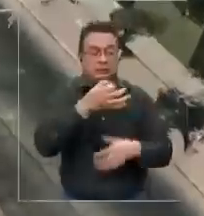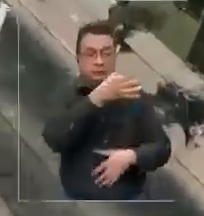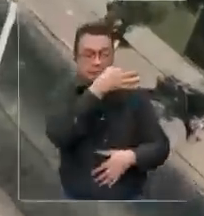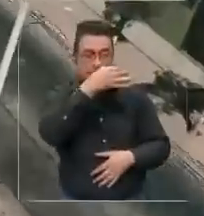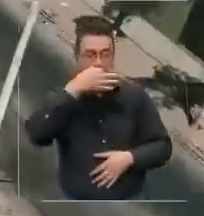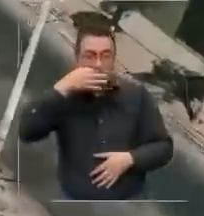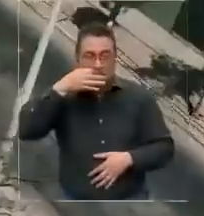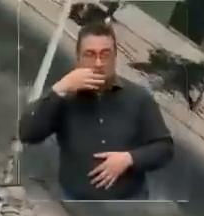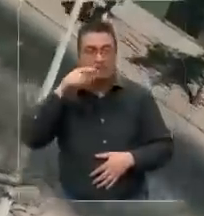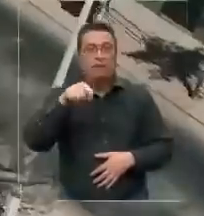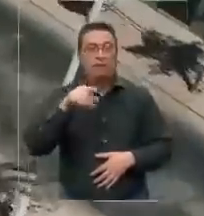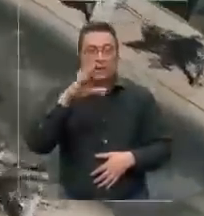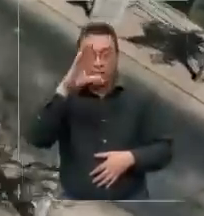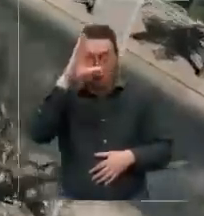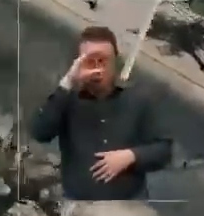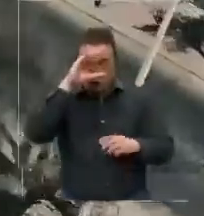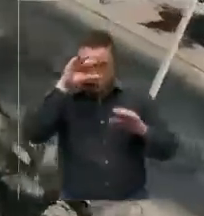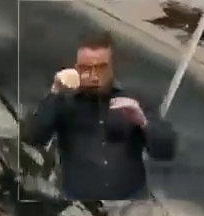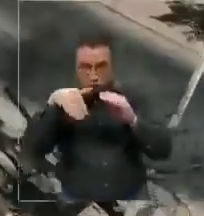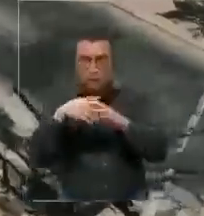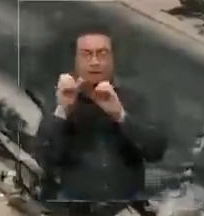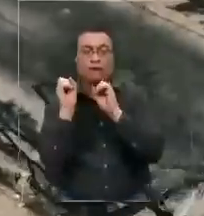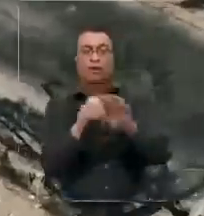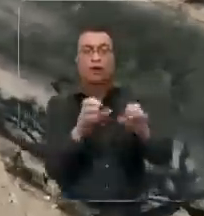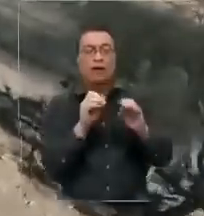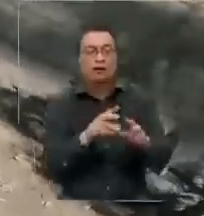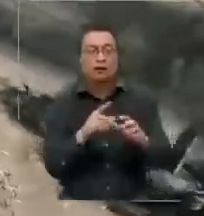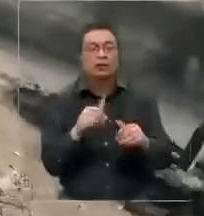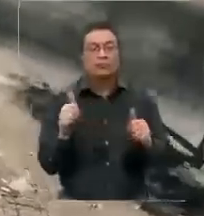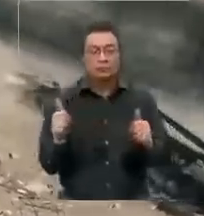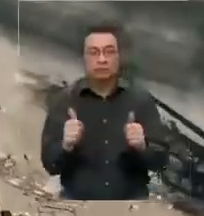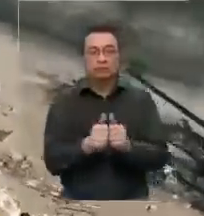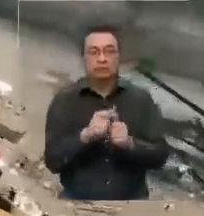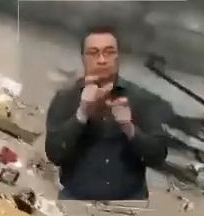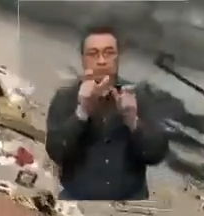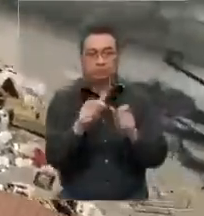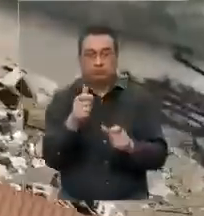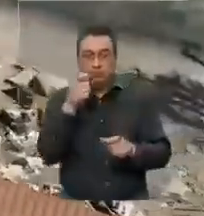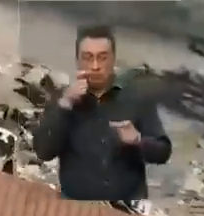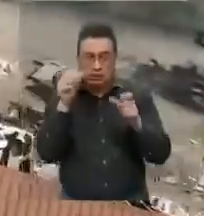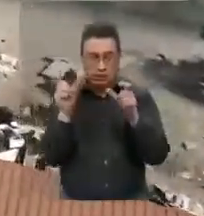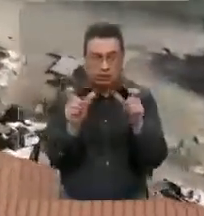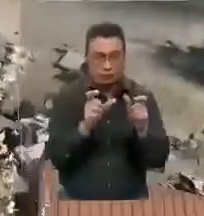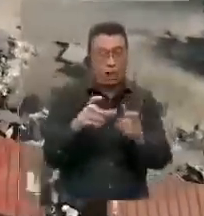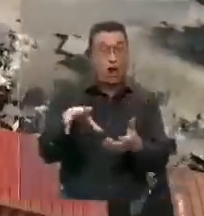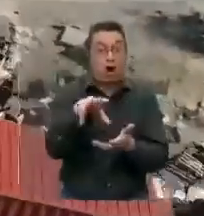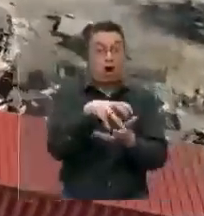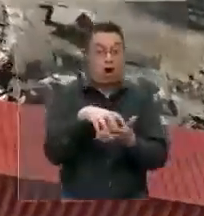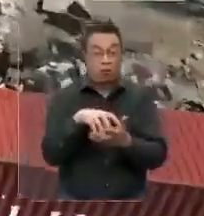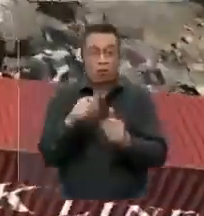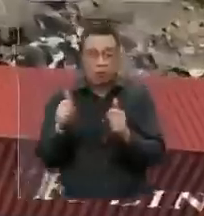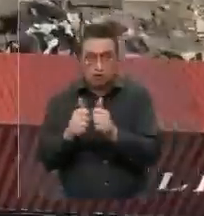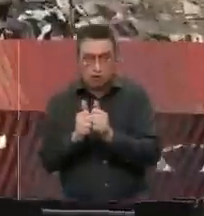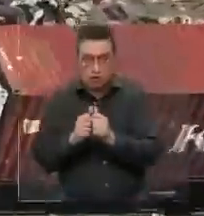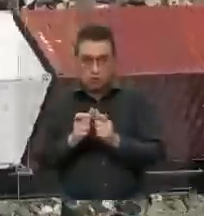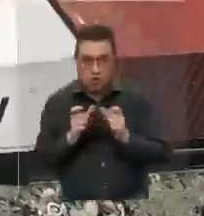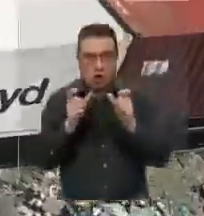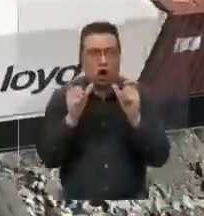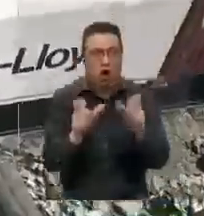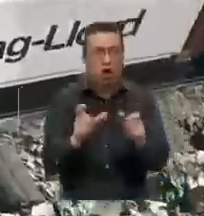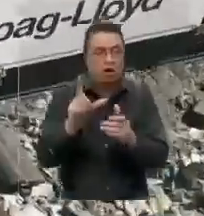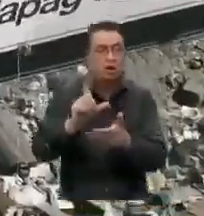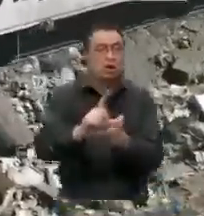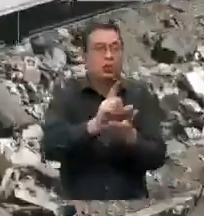basura aparecen al caer el sol. Acompañamos a personal de fiscalización de esta comuna a controlar los